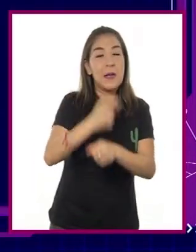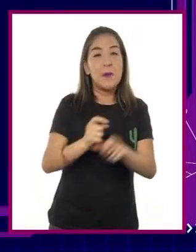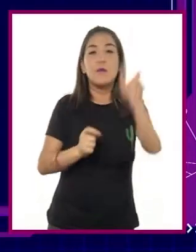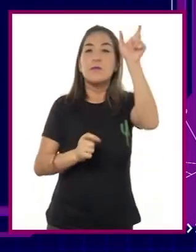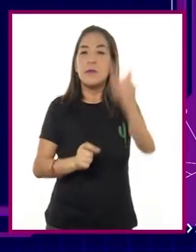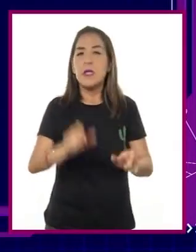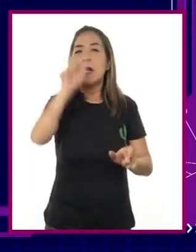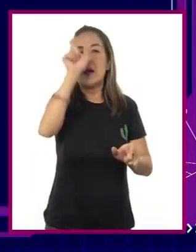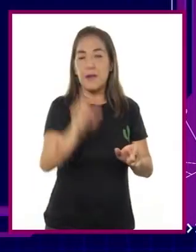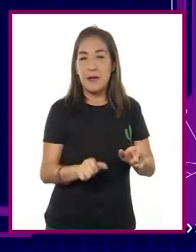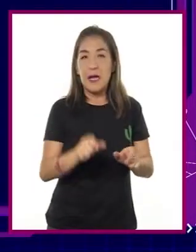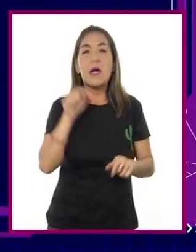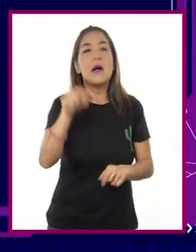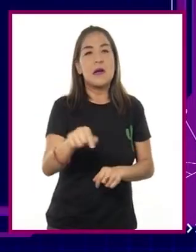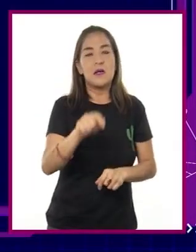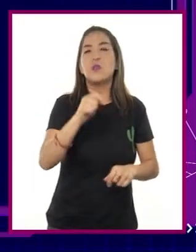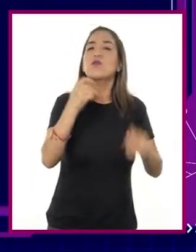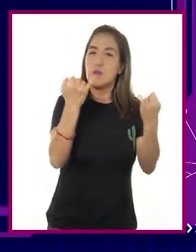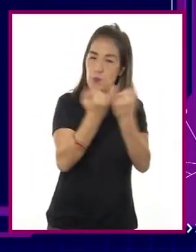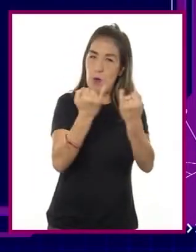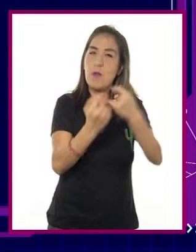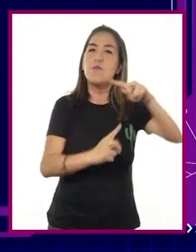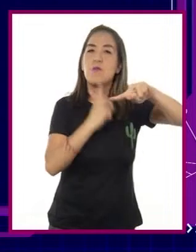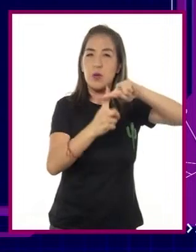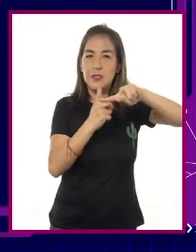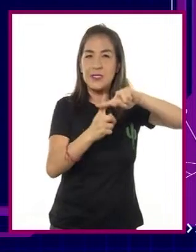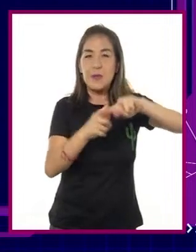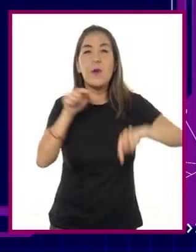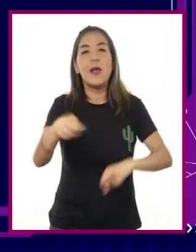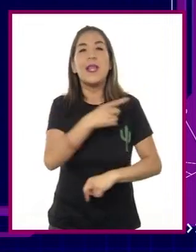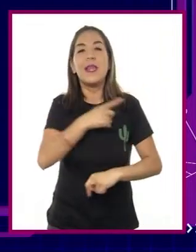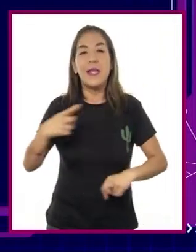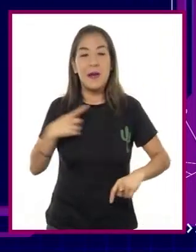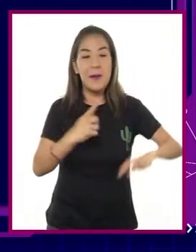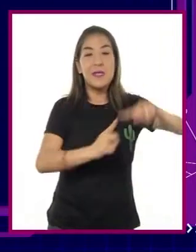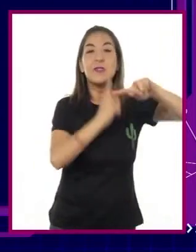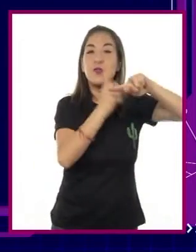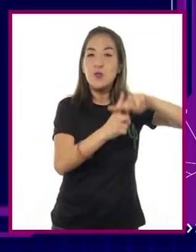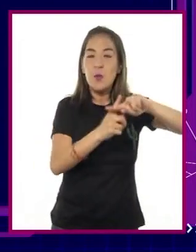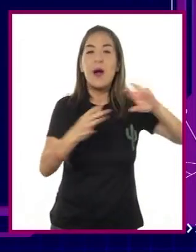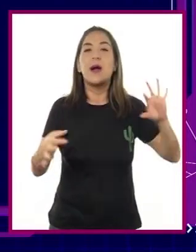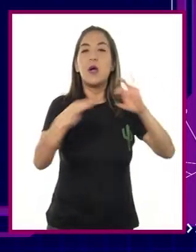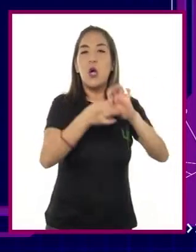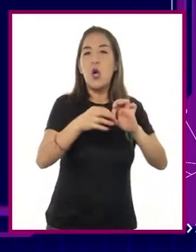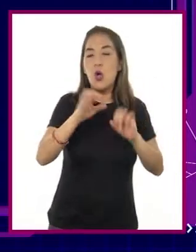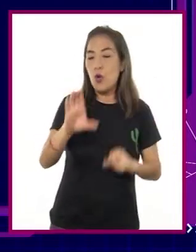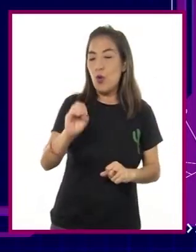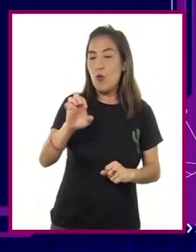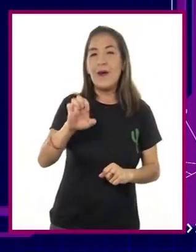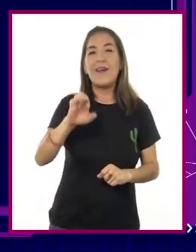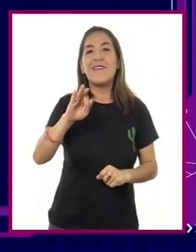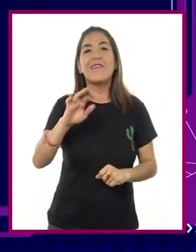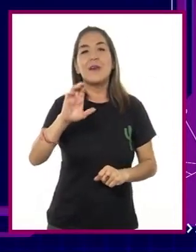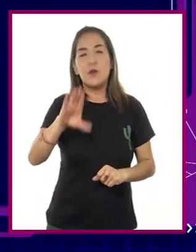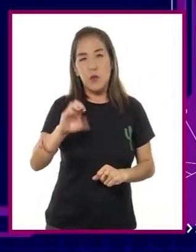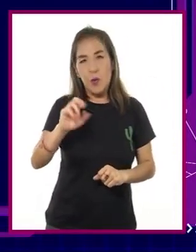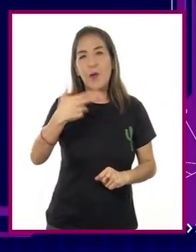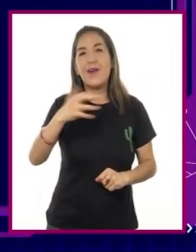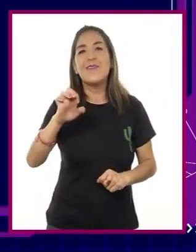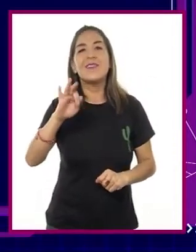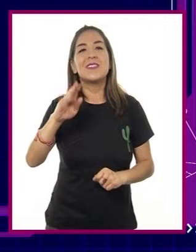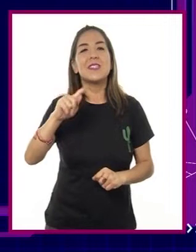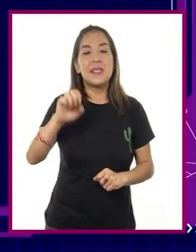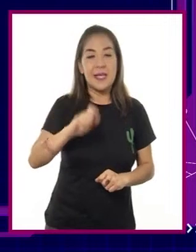columna, ambos términos son positivos, por lo tanto debemos sumar los coeficientes. 1 más 8 igual a